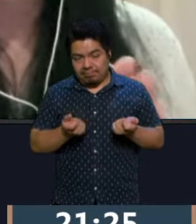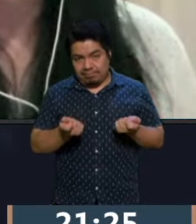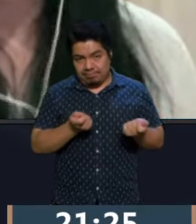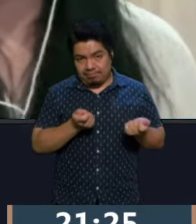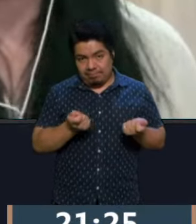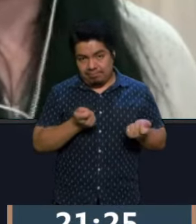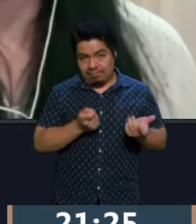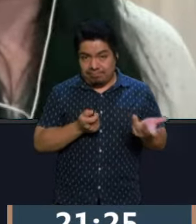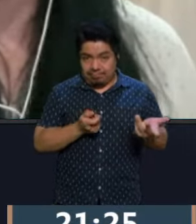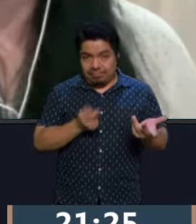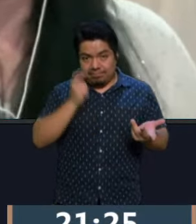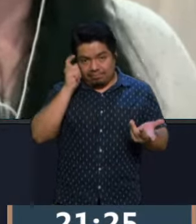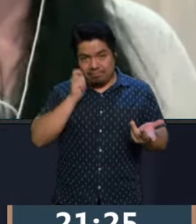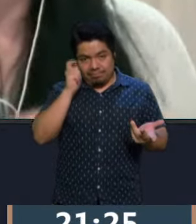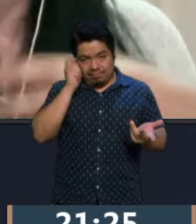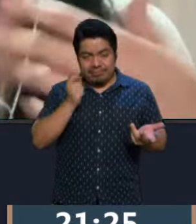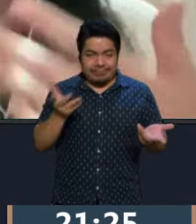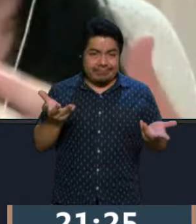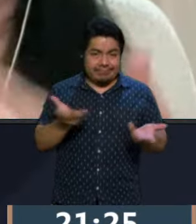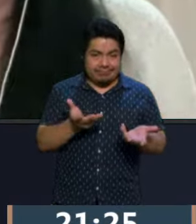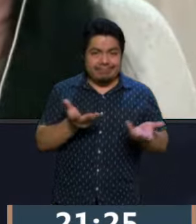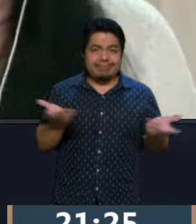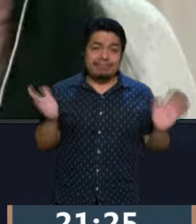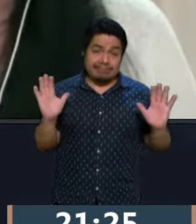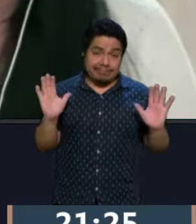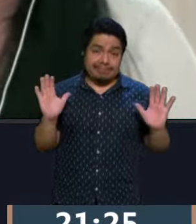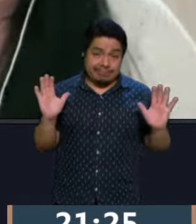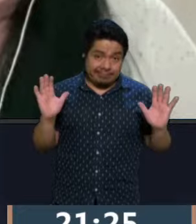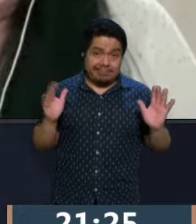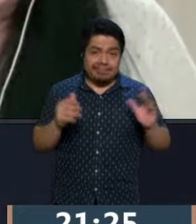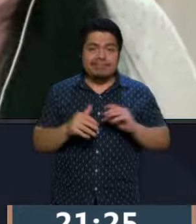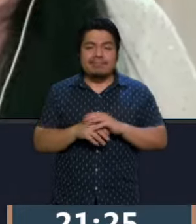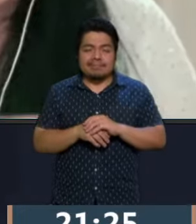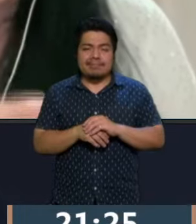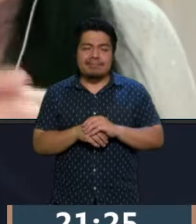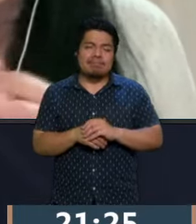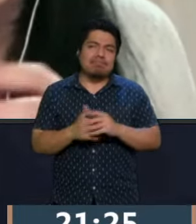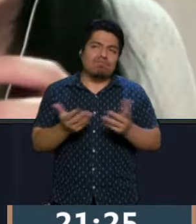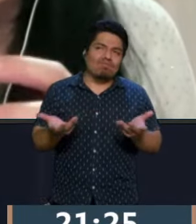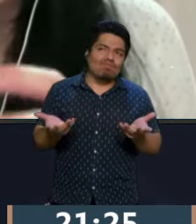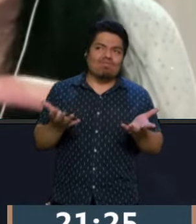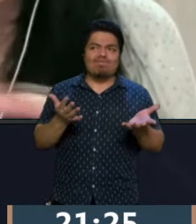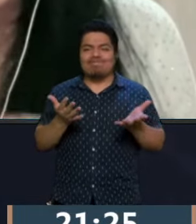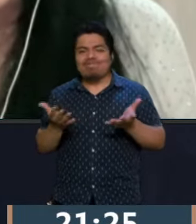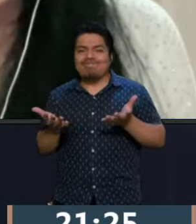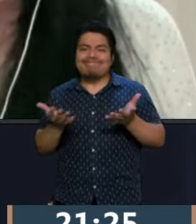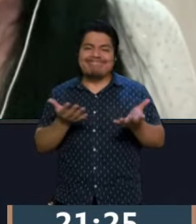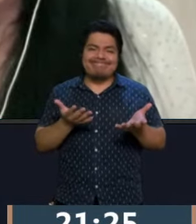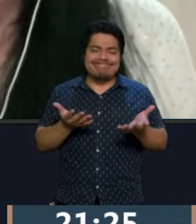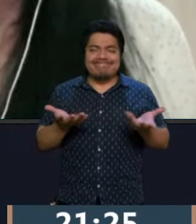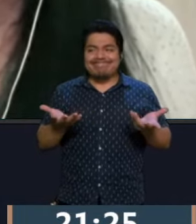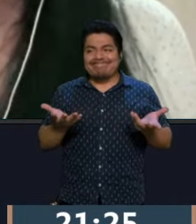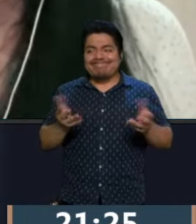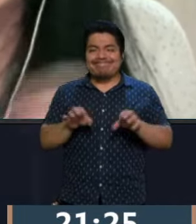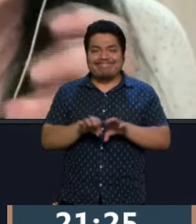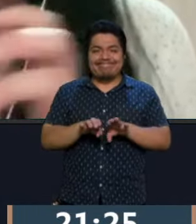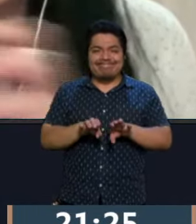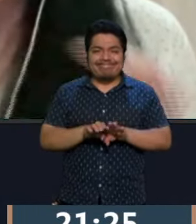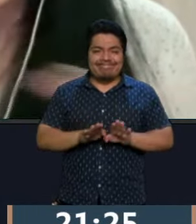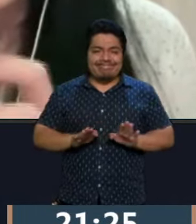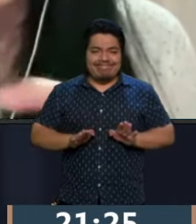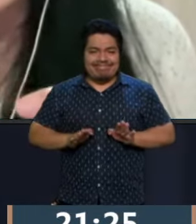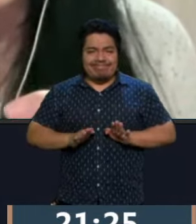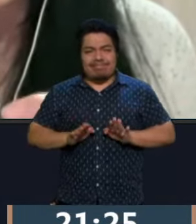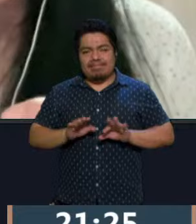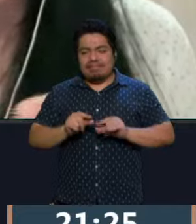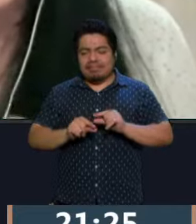esta pensión y además se hace digamos, con esta actitud de